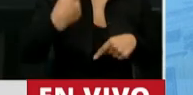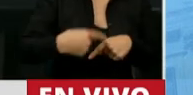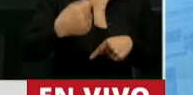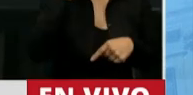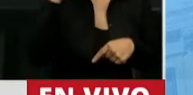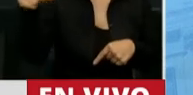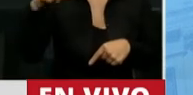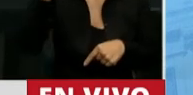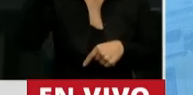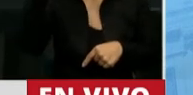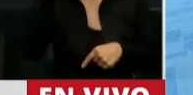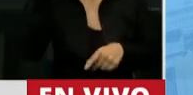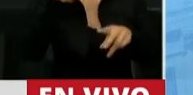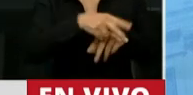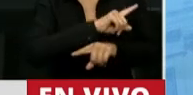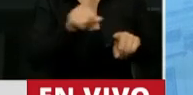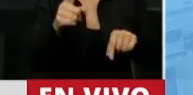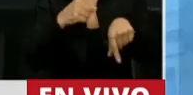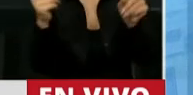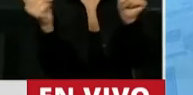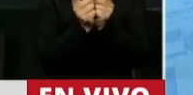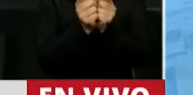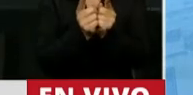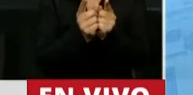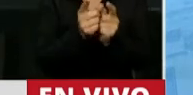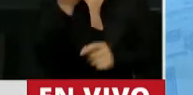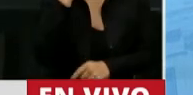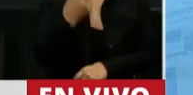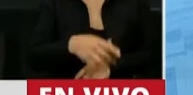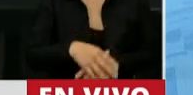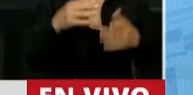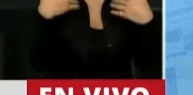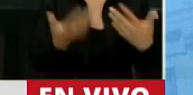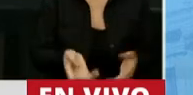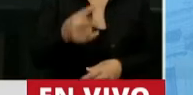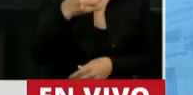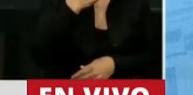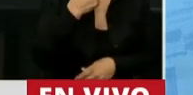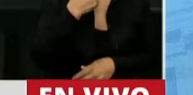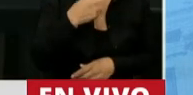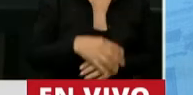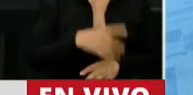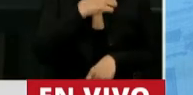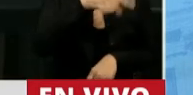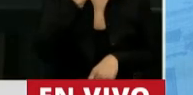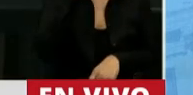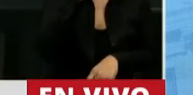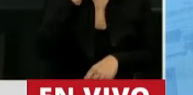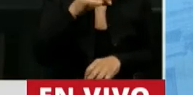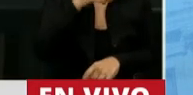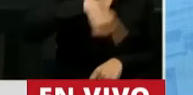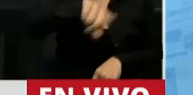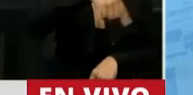días. Fíjese que se aprovechó, y acá lo dijeron muy bien, el viernes para sacar lo que único que les interesa a ustedes.